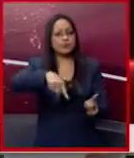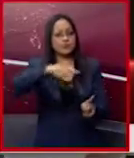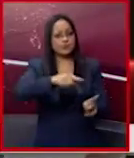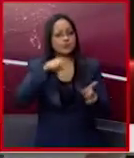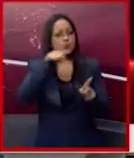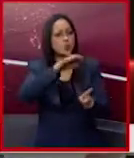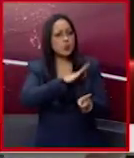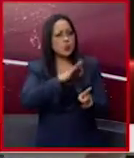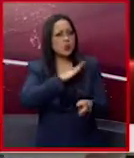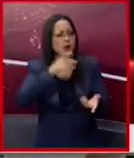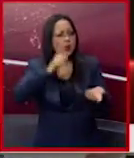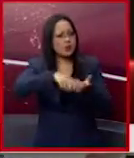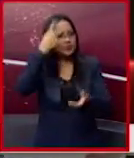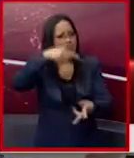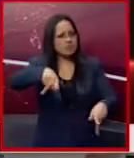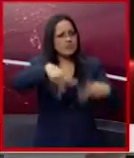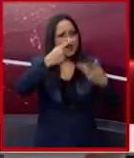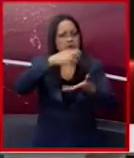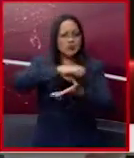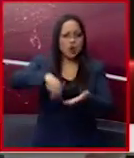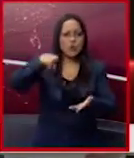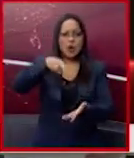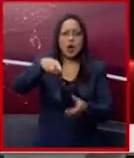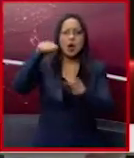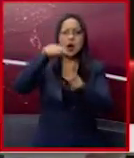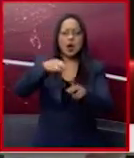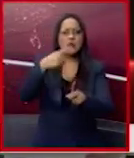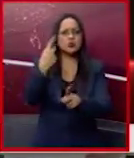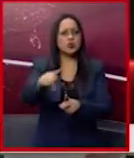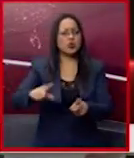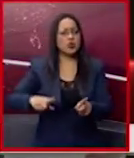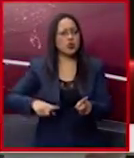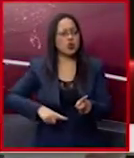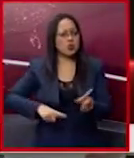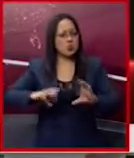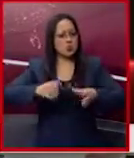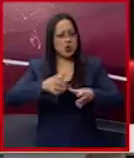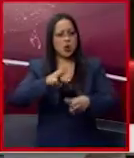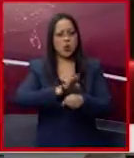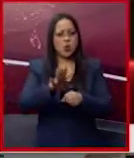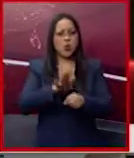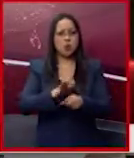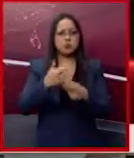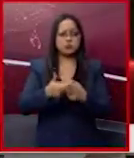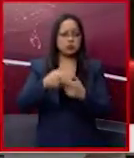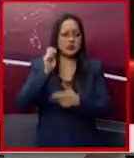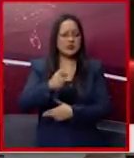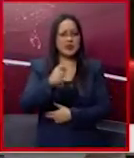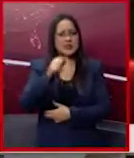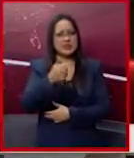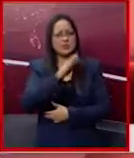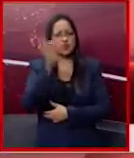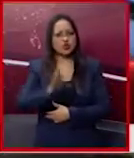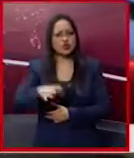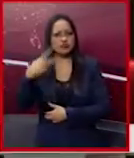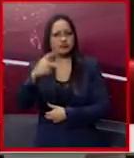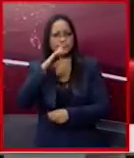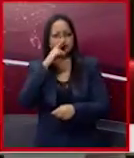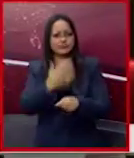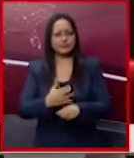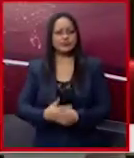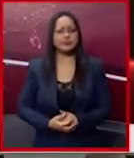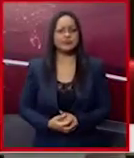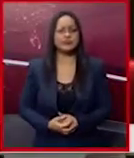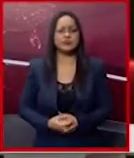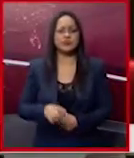del mercado, en tanto el sector público representa el restante, el 6%. Se